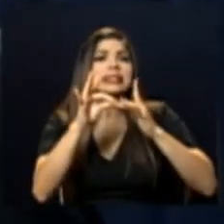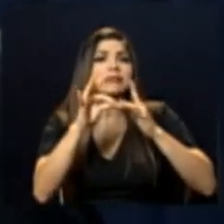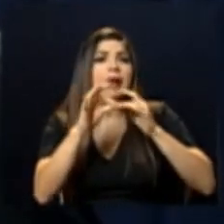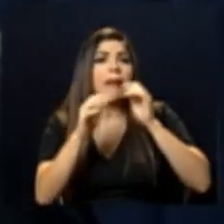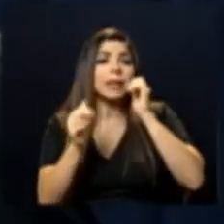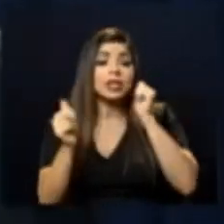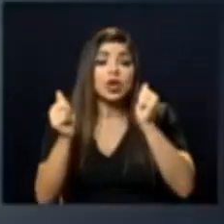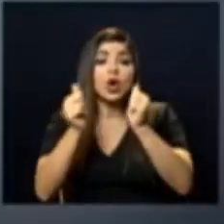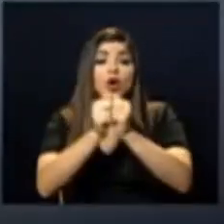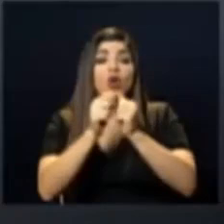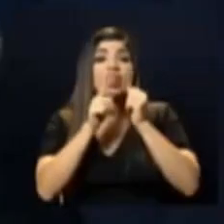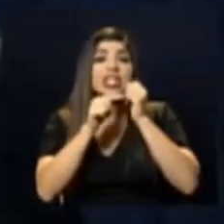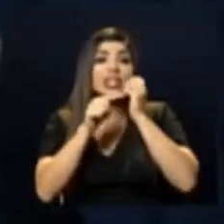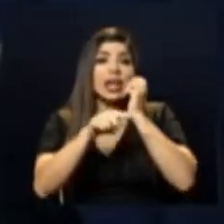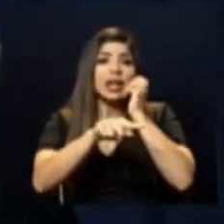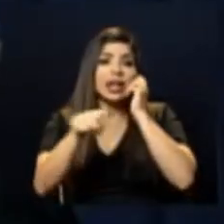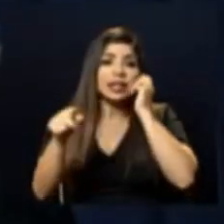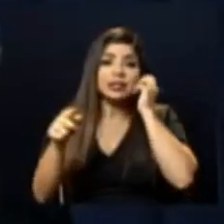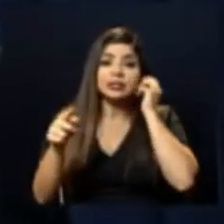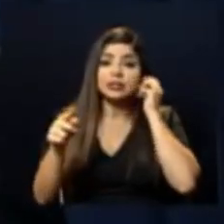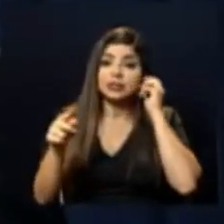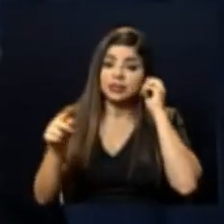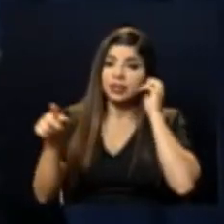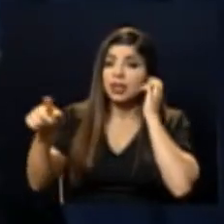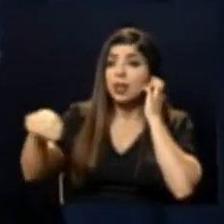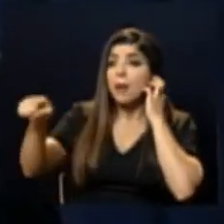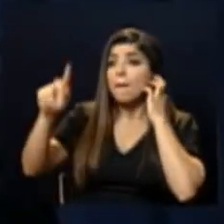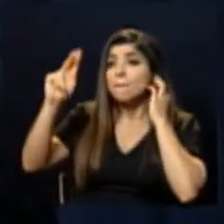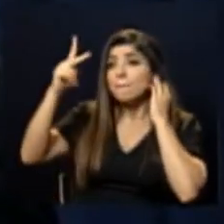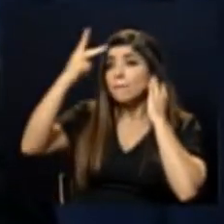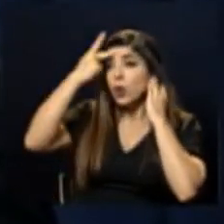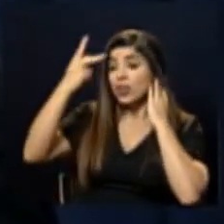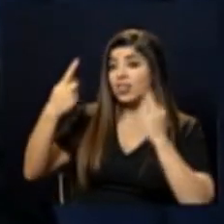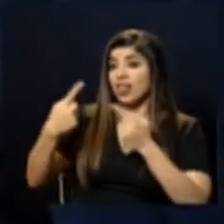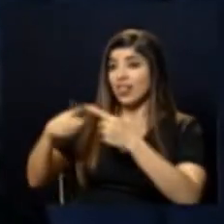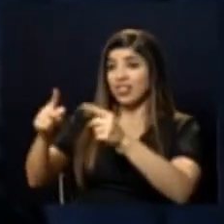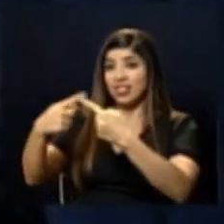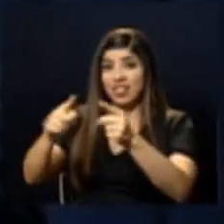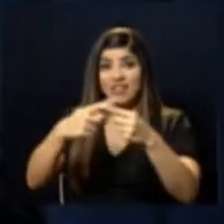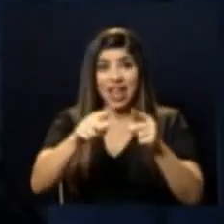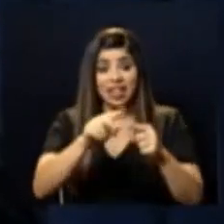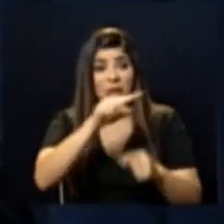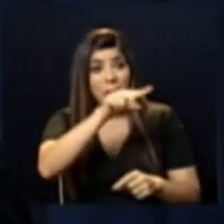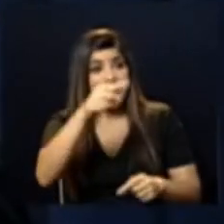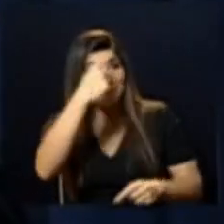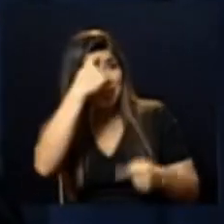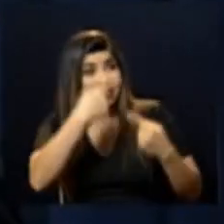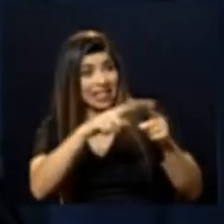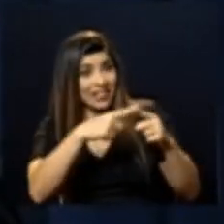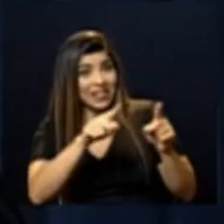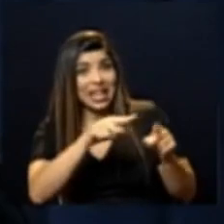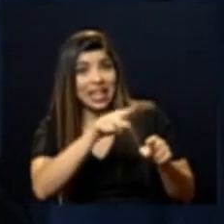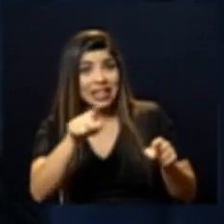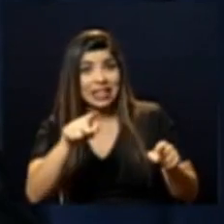con aquellos que vienen de una tienda política diferente o que piensan distinto.